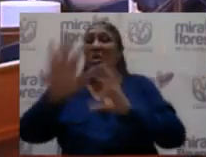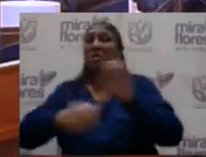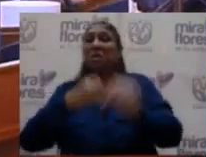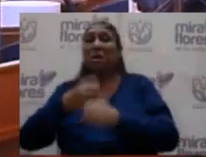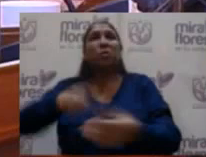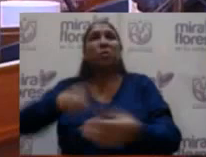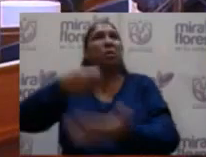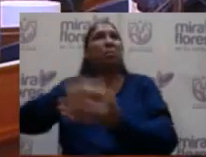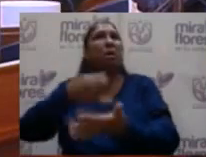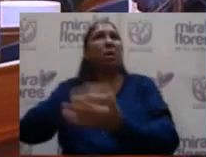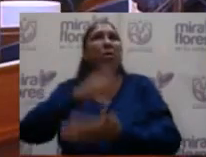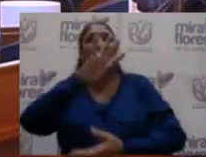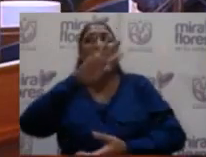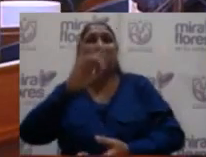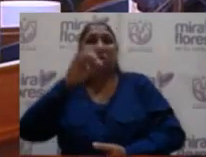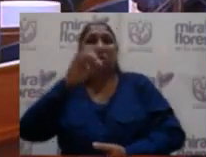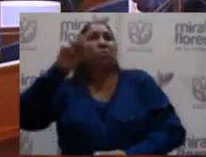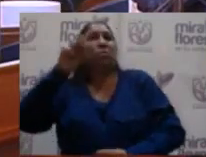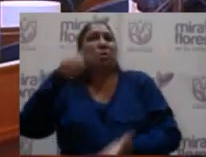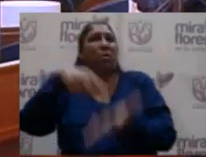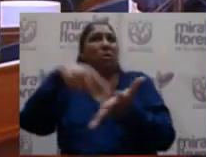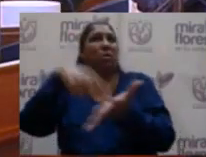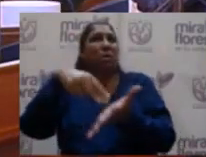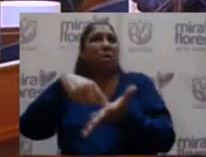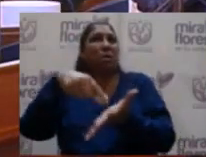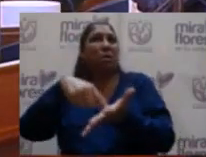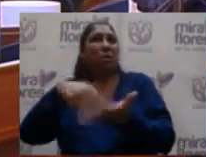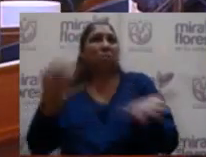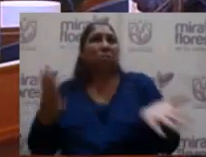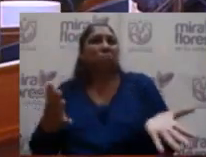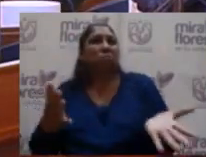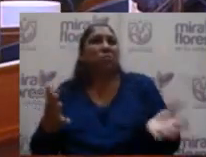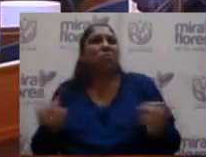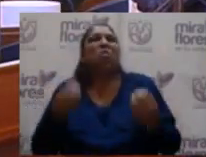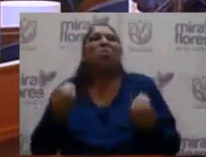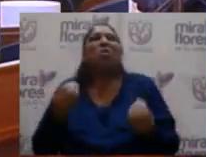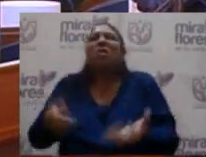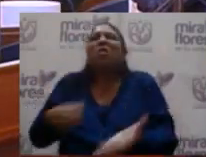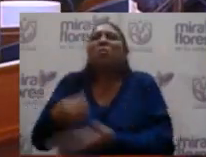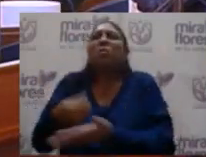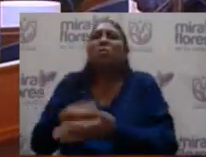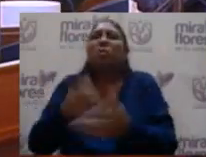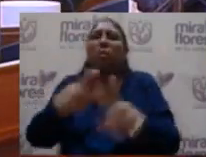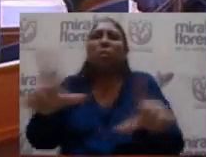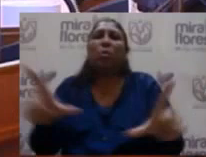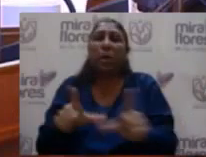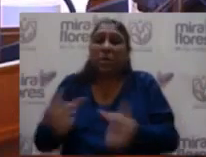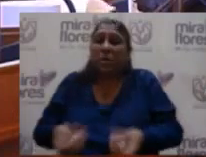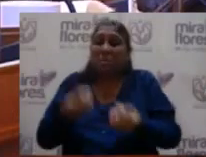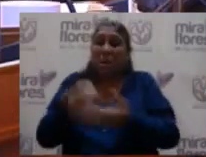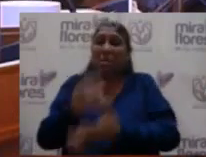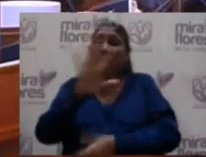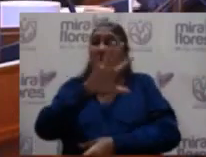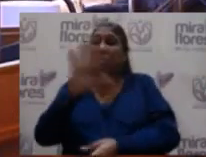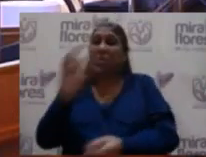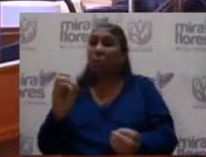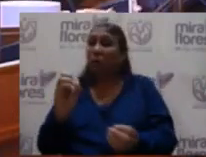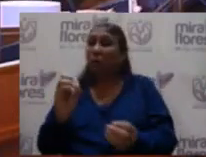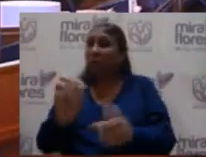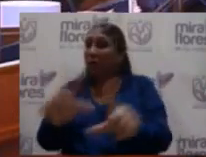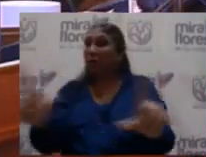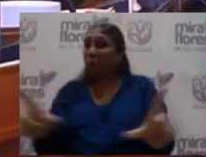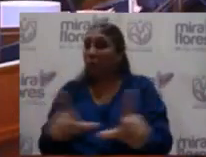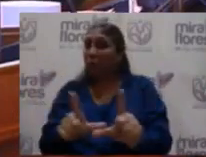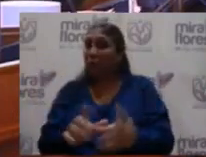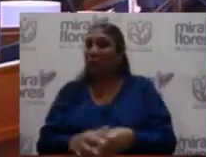de euros. No sé por qué acá no podemos cobrar por los espacios públicos, sobre todo si se van a dar 50 espacios públicos y sobre todo, que dice